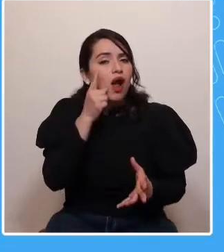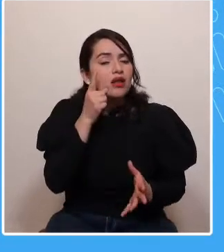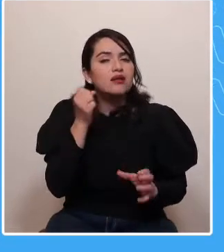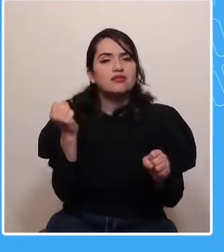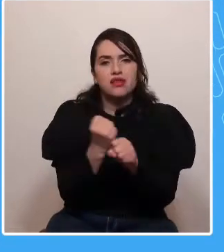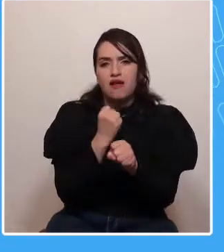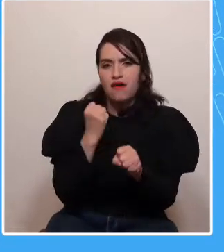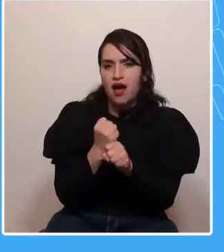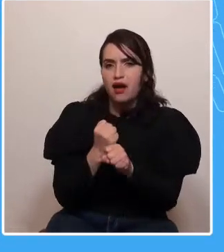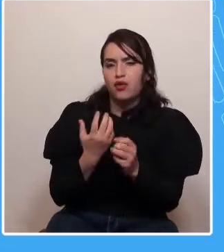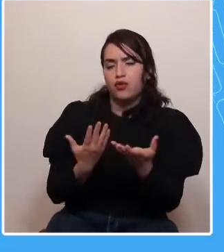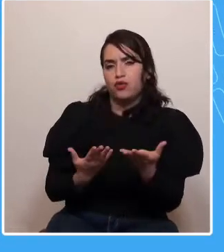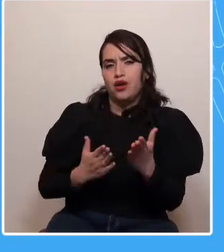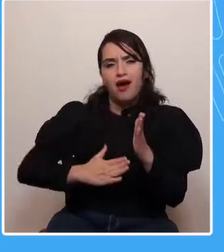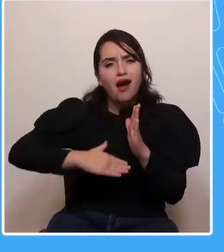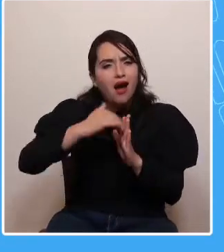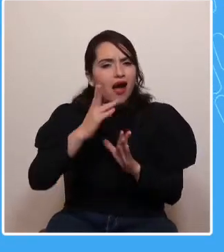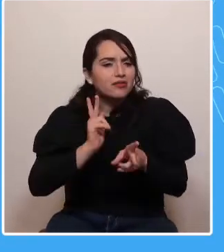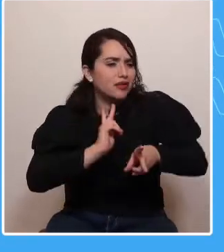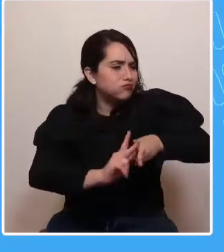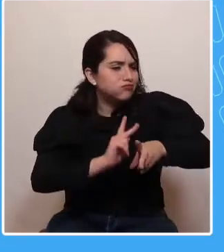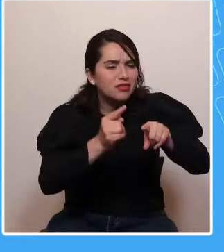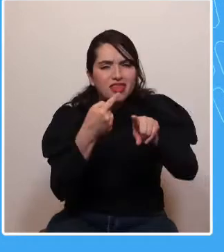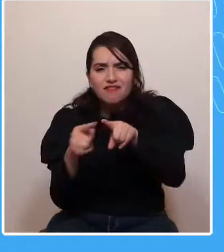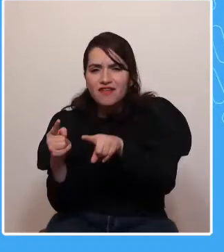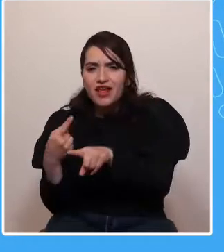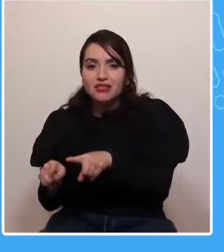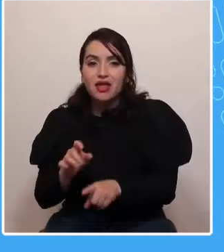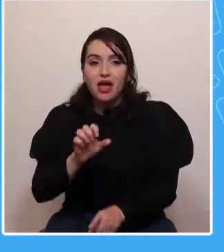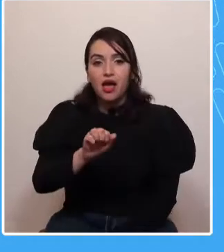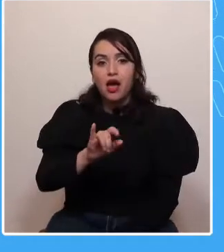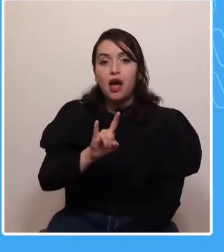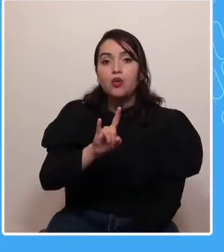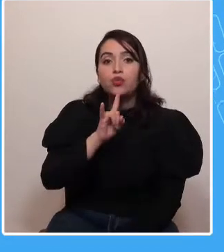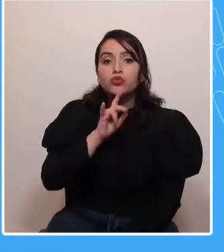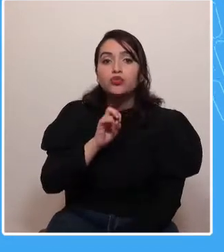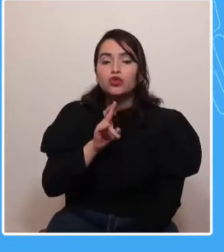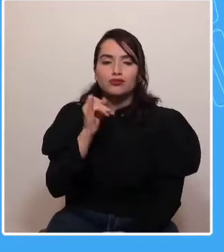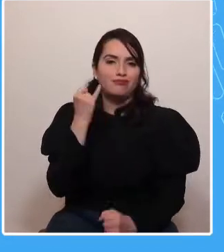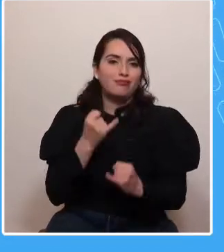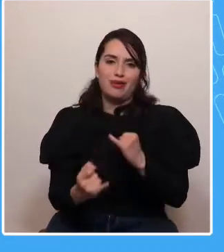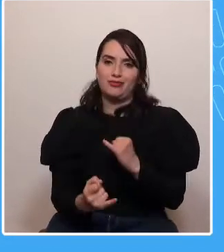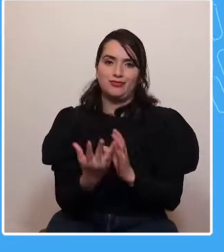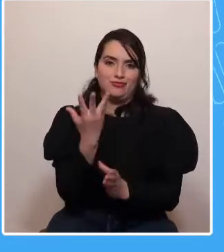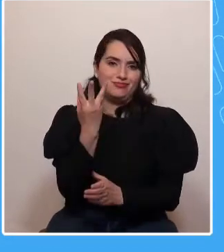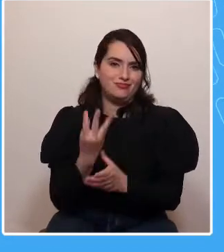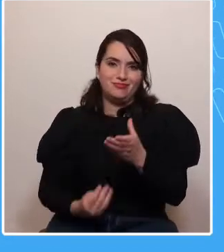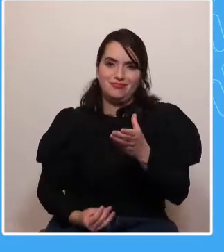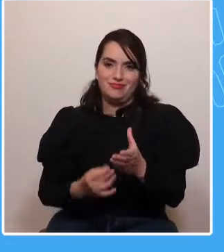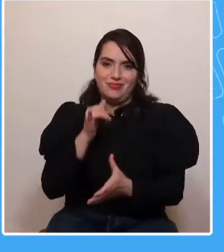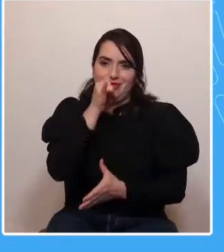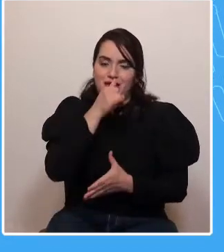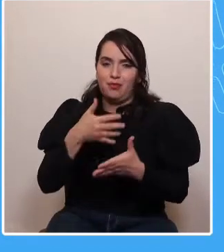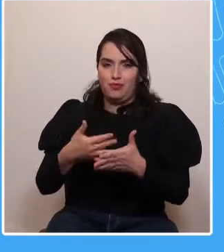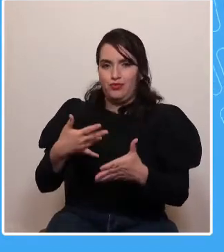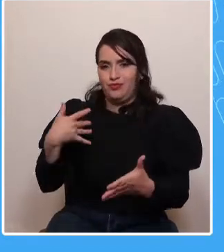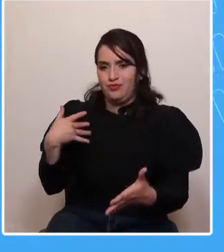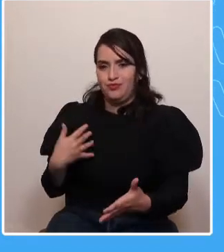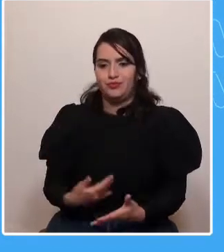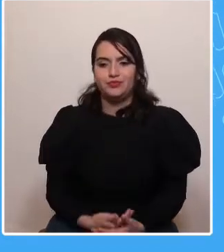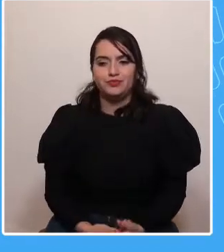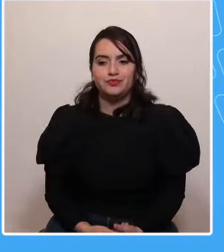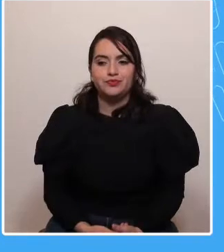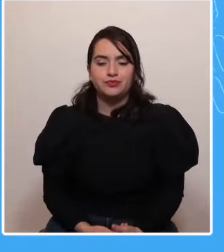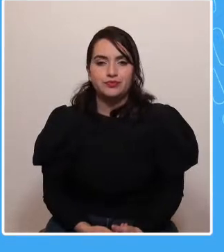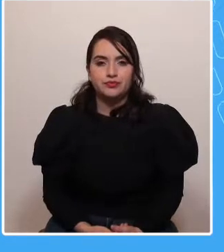cuyos derechos de autor han caducado por el plazo del tiempo. Por lo